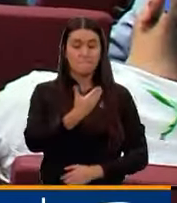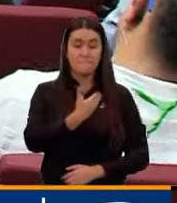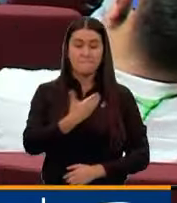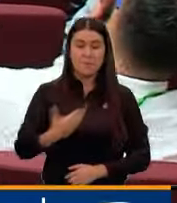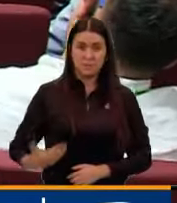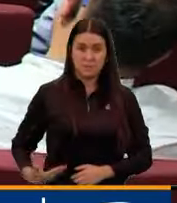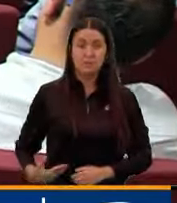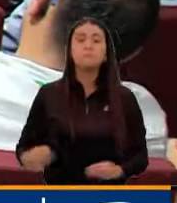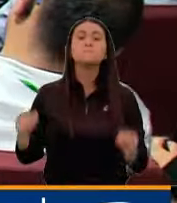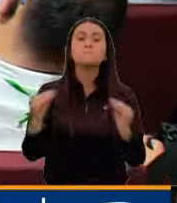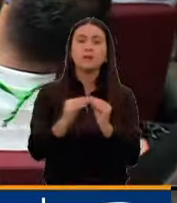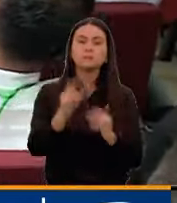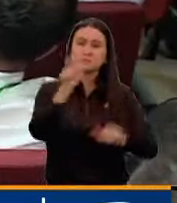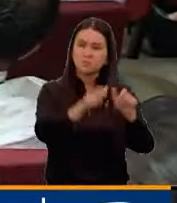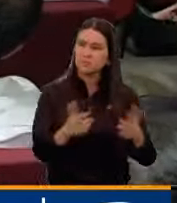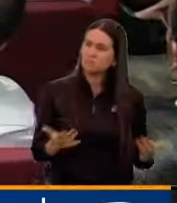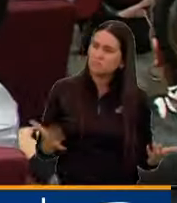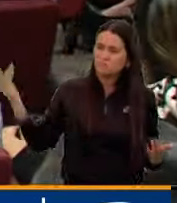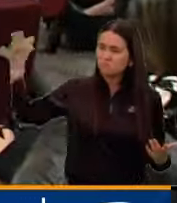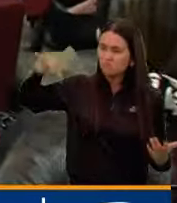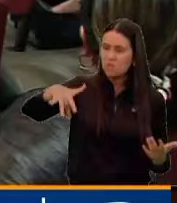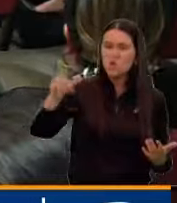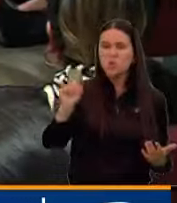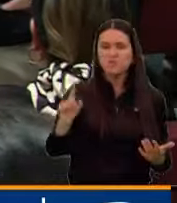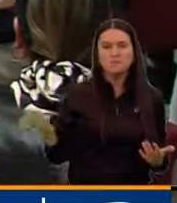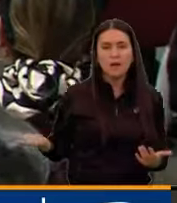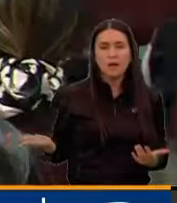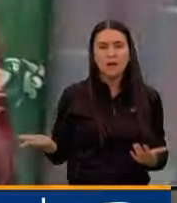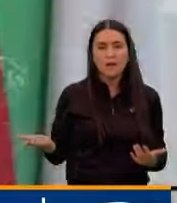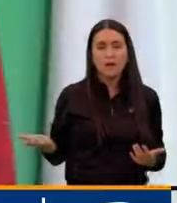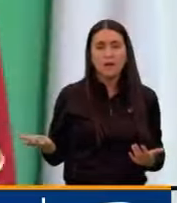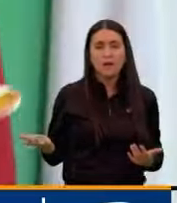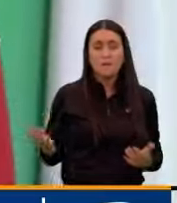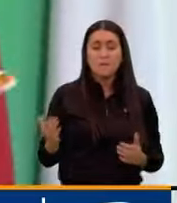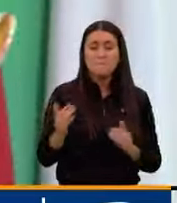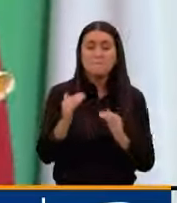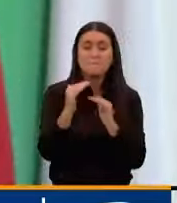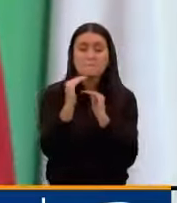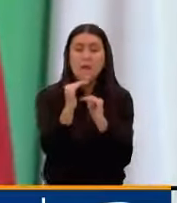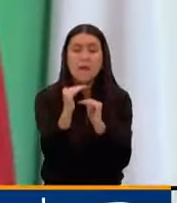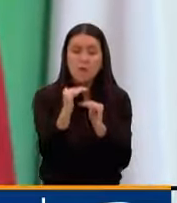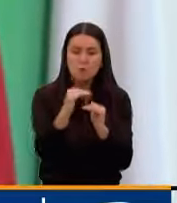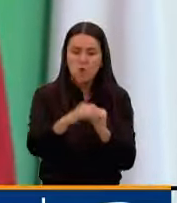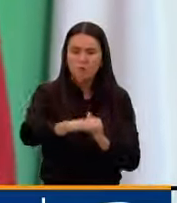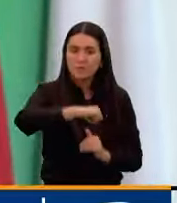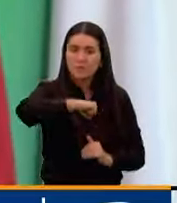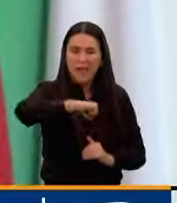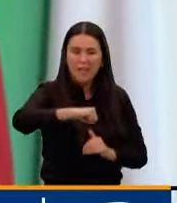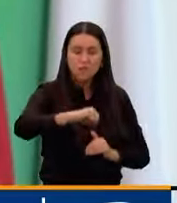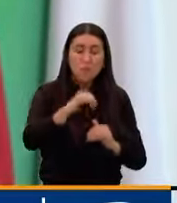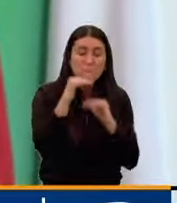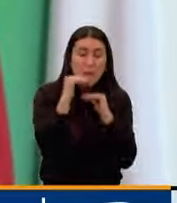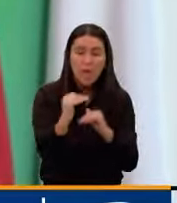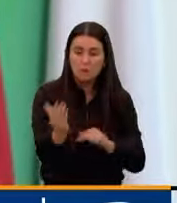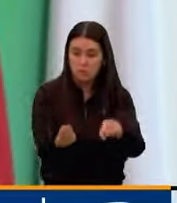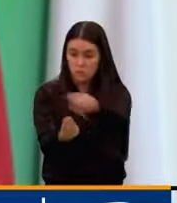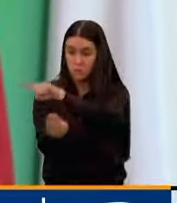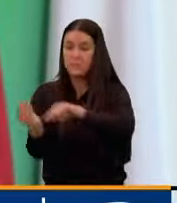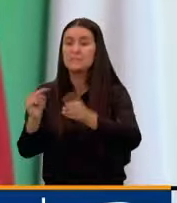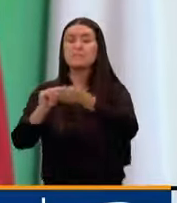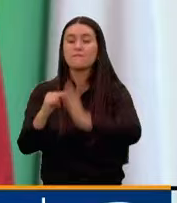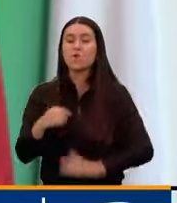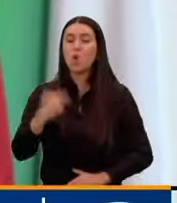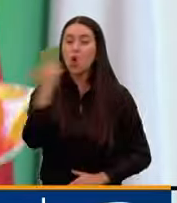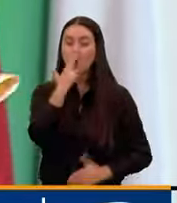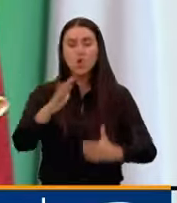fue reclamada por las víctimas. Teníamos un mínimo derecho a que si ellos están comprometidos con la aplicación